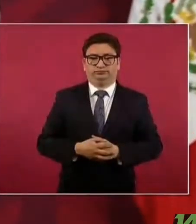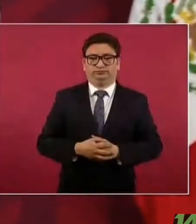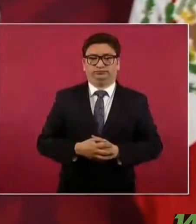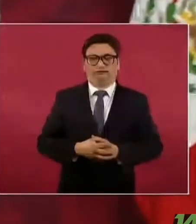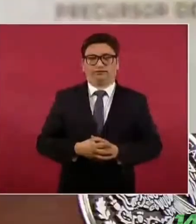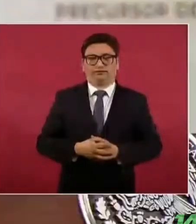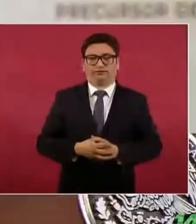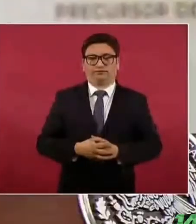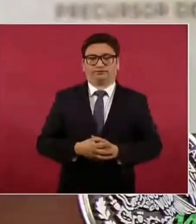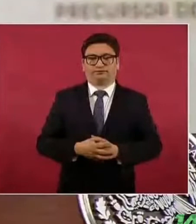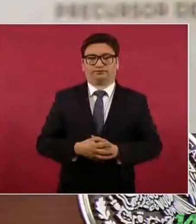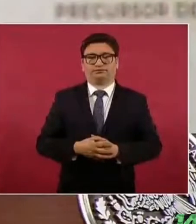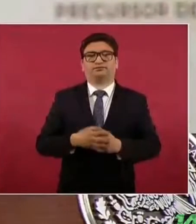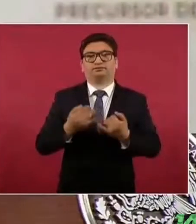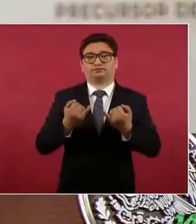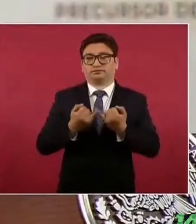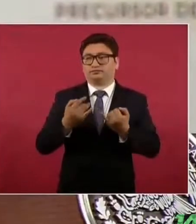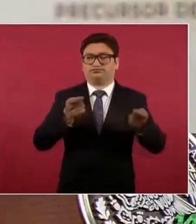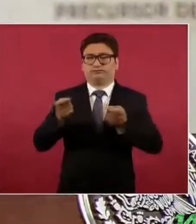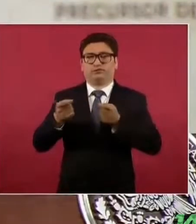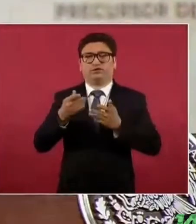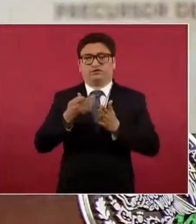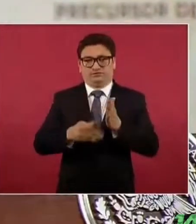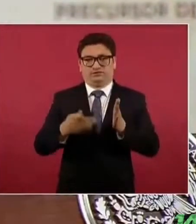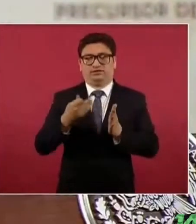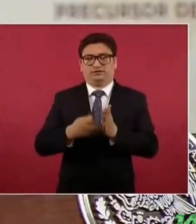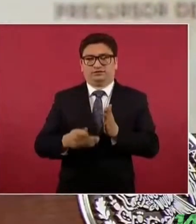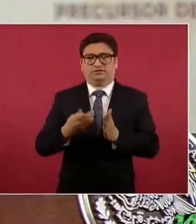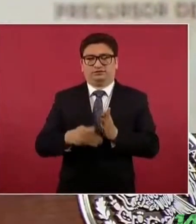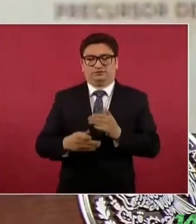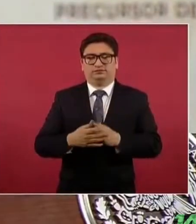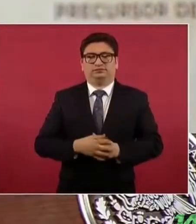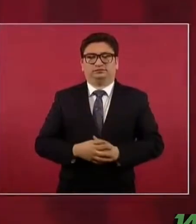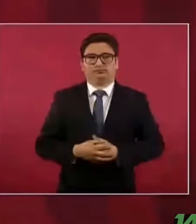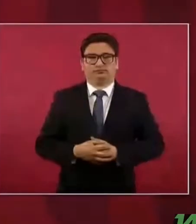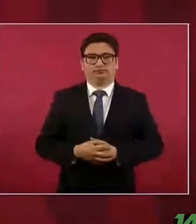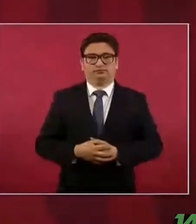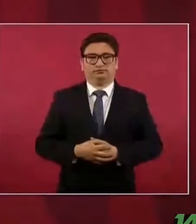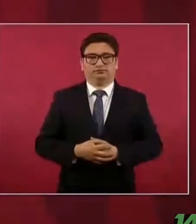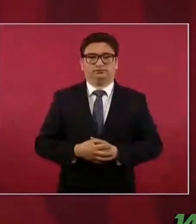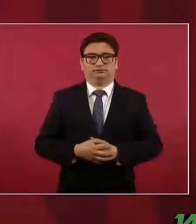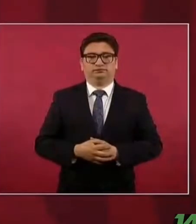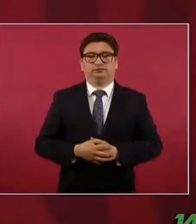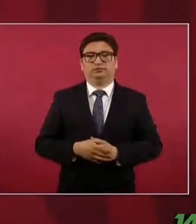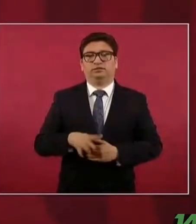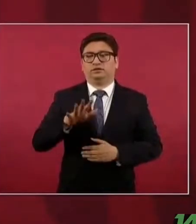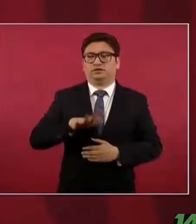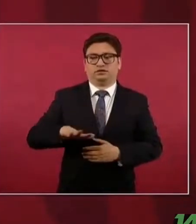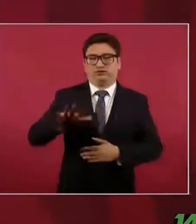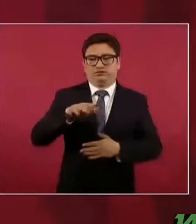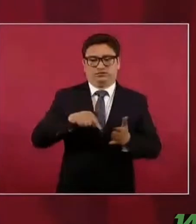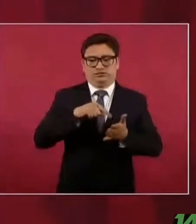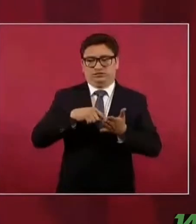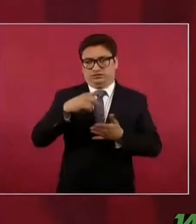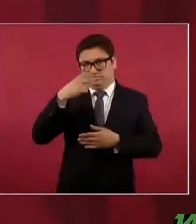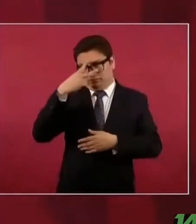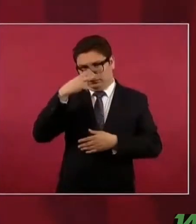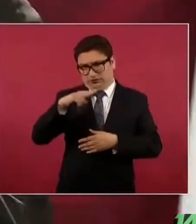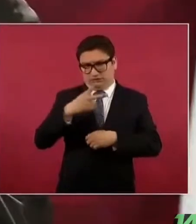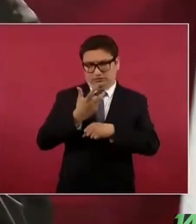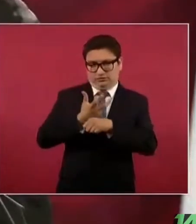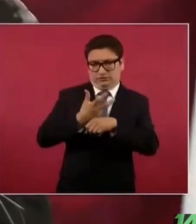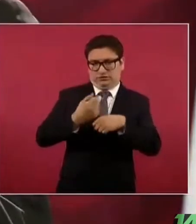falta de controles en este caso en la frontera de méxico como eeuu